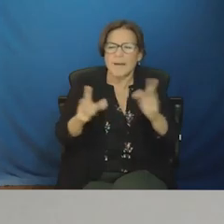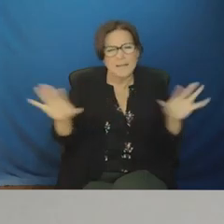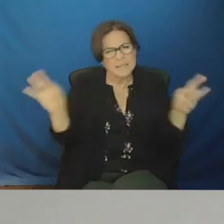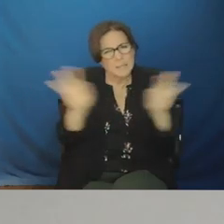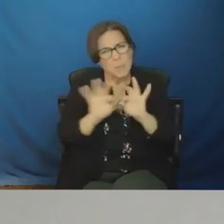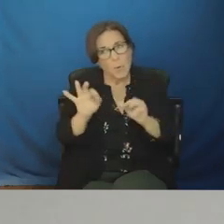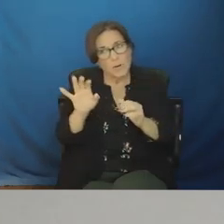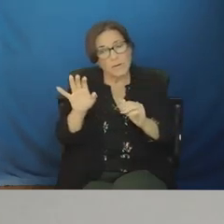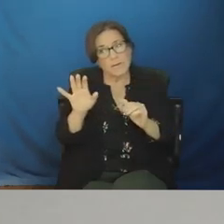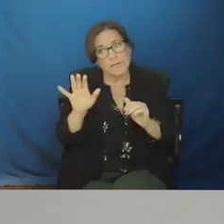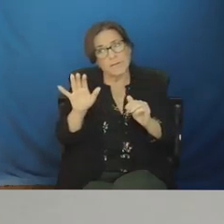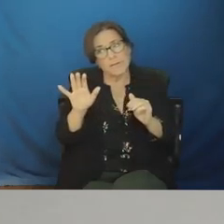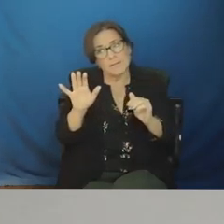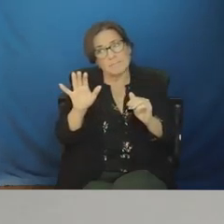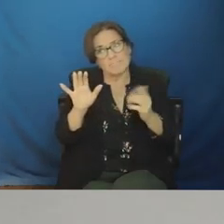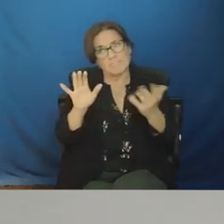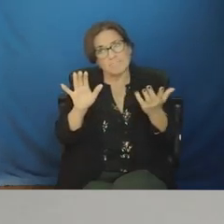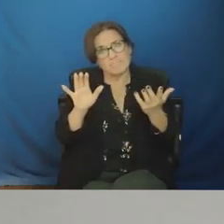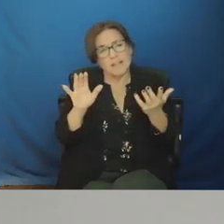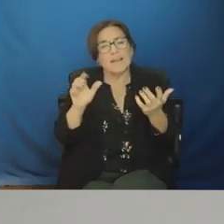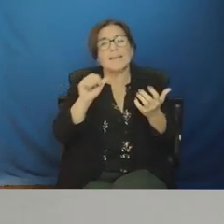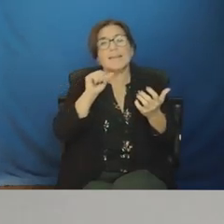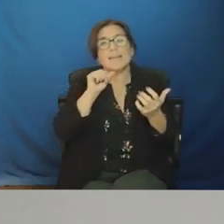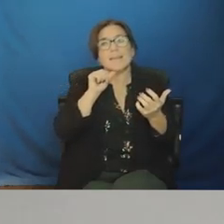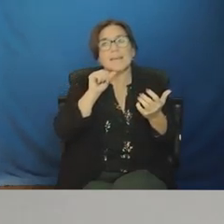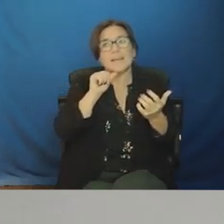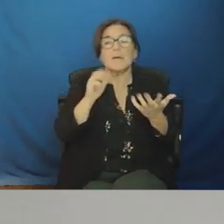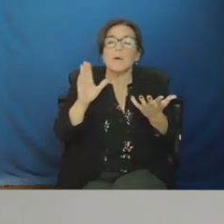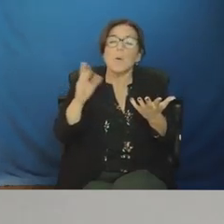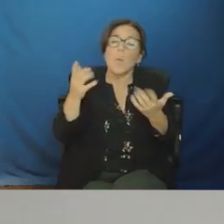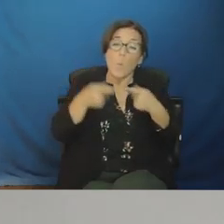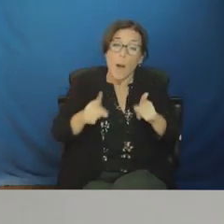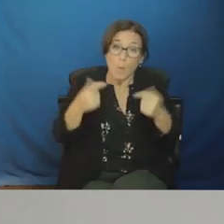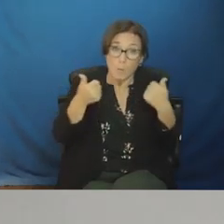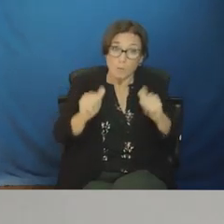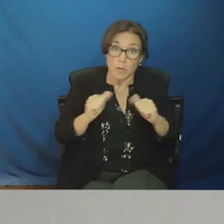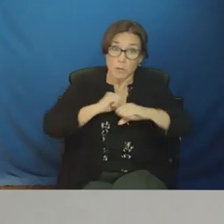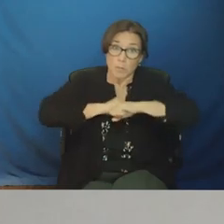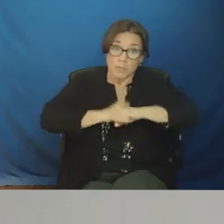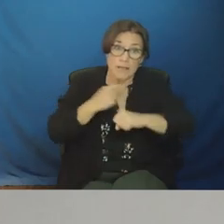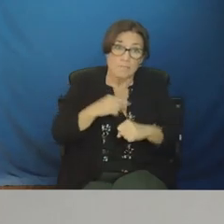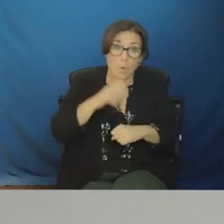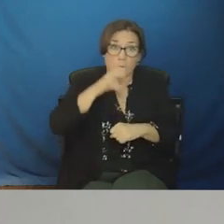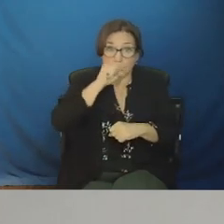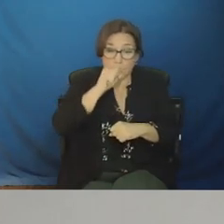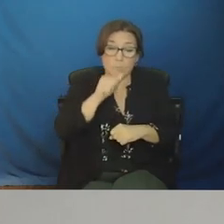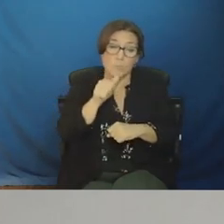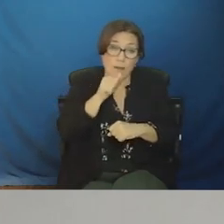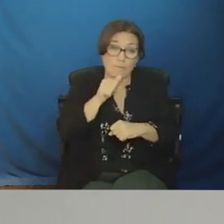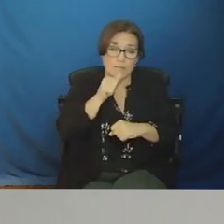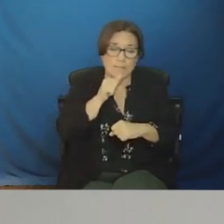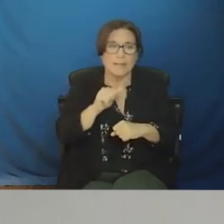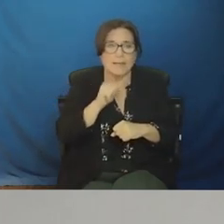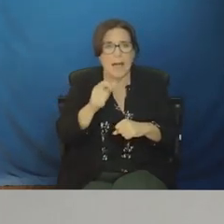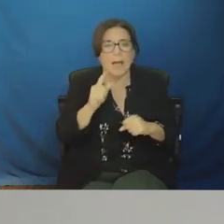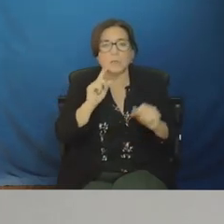crecer pero creo que podemos utilizar esta oportunidad para que para proteger la anonimidad